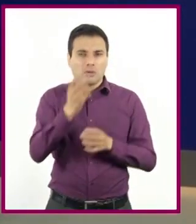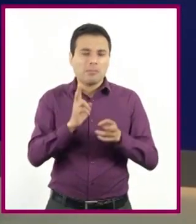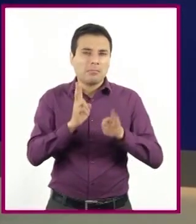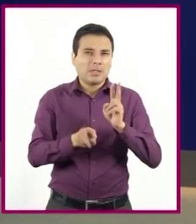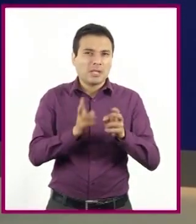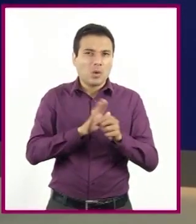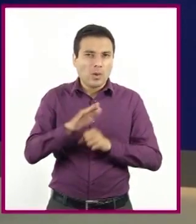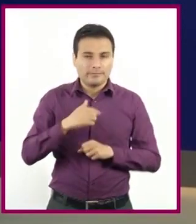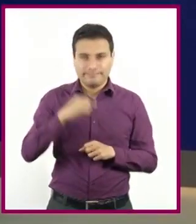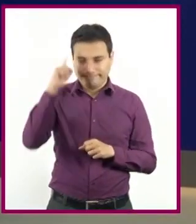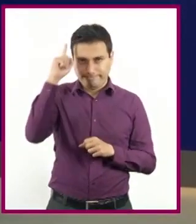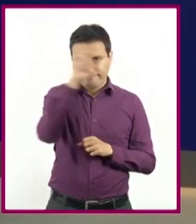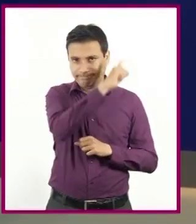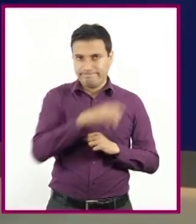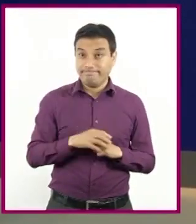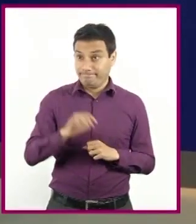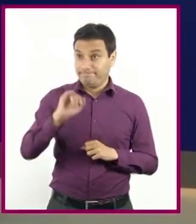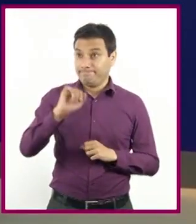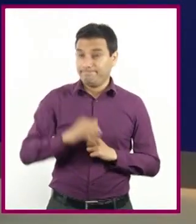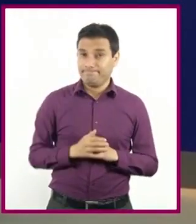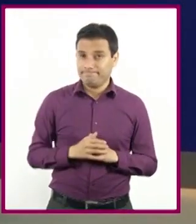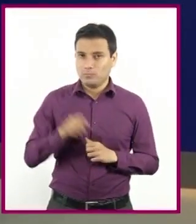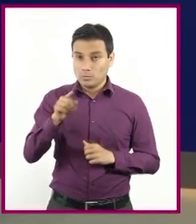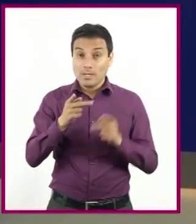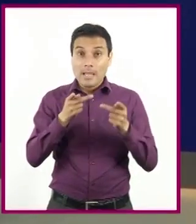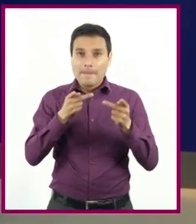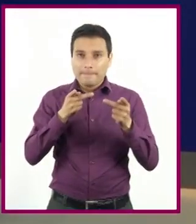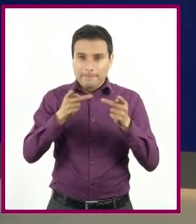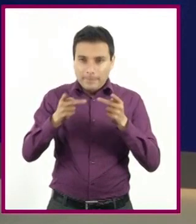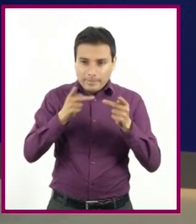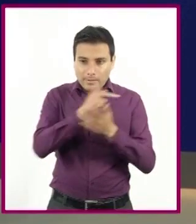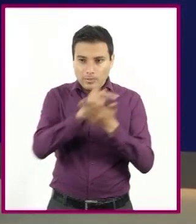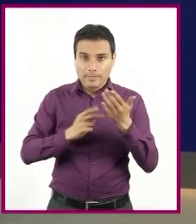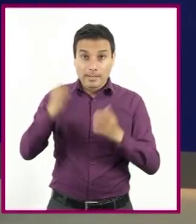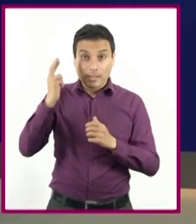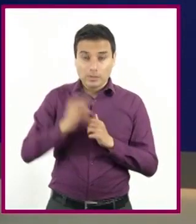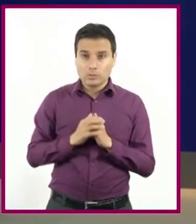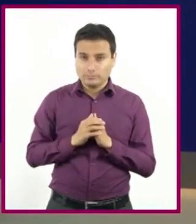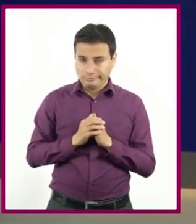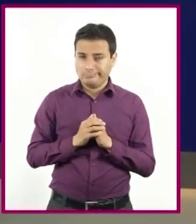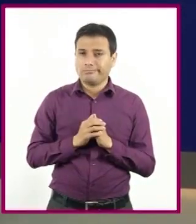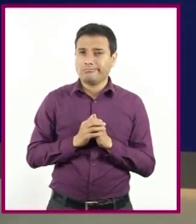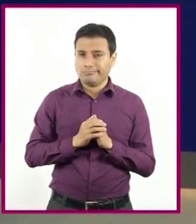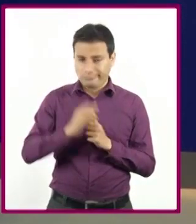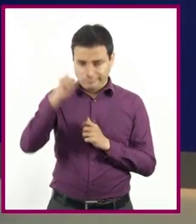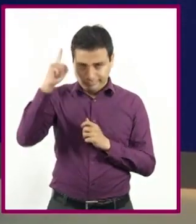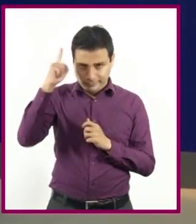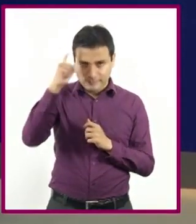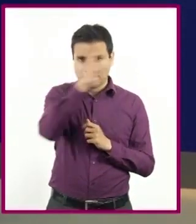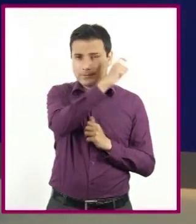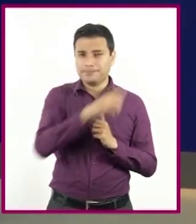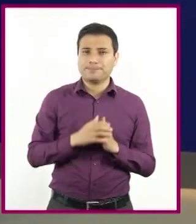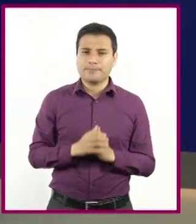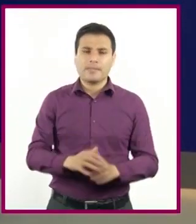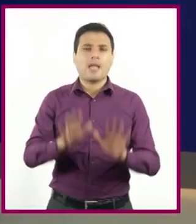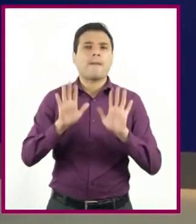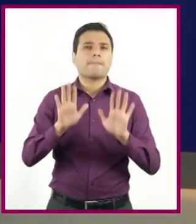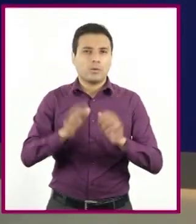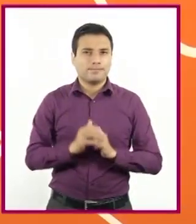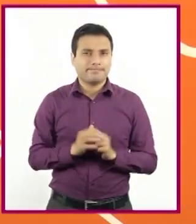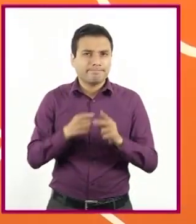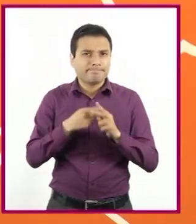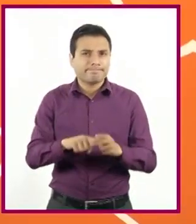programa. Efectivamente, planificar un programa de radio puede resultar un poco complicado, pero ¿por